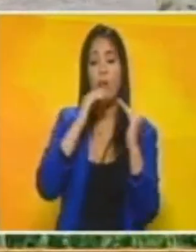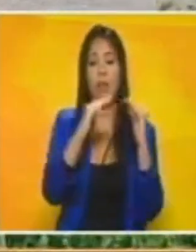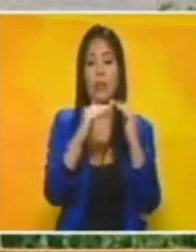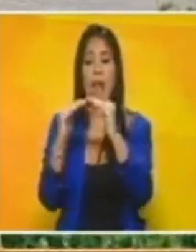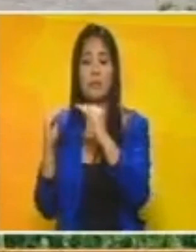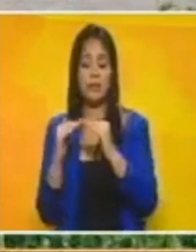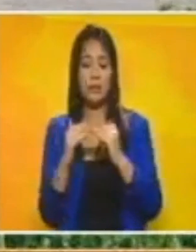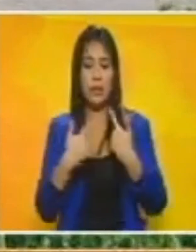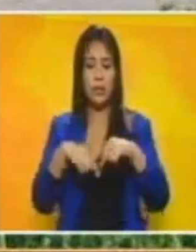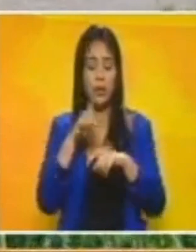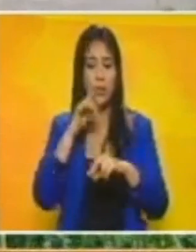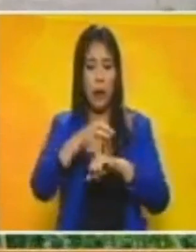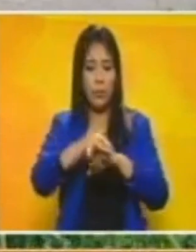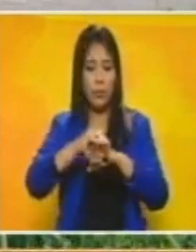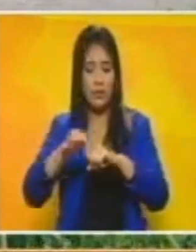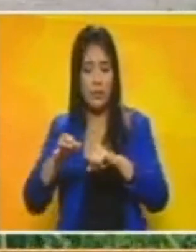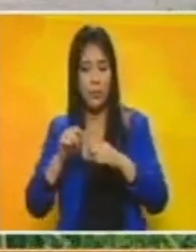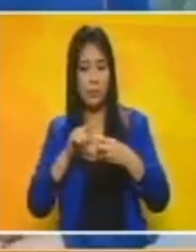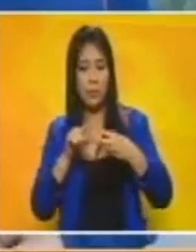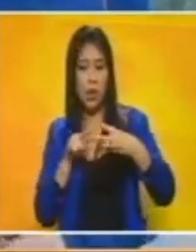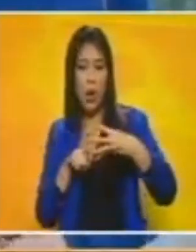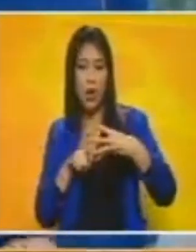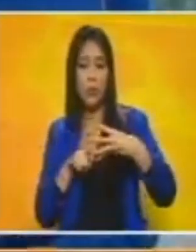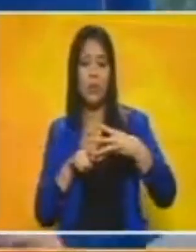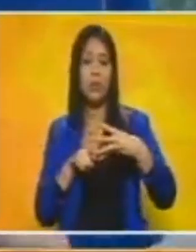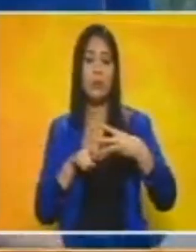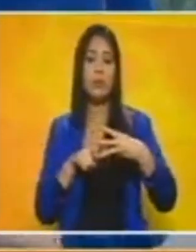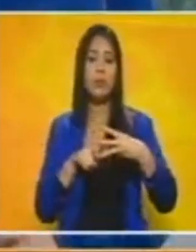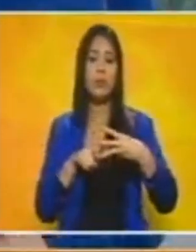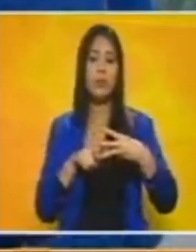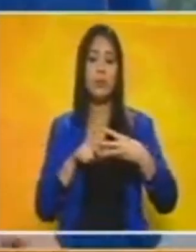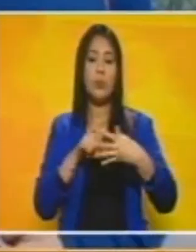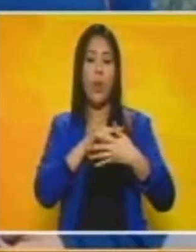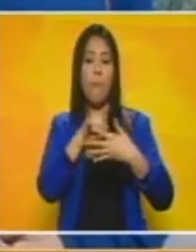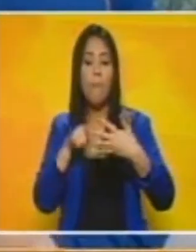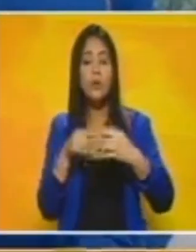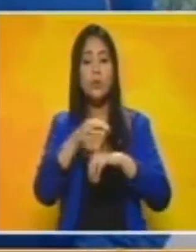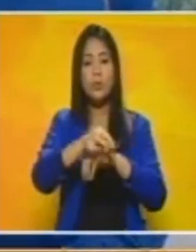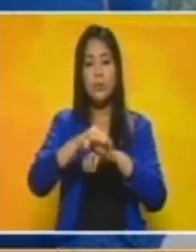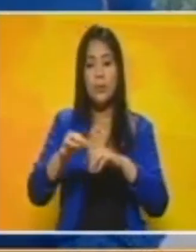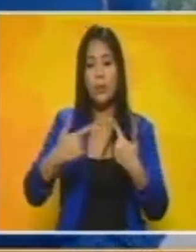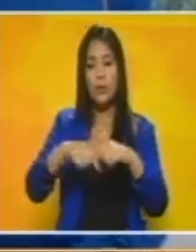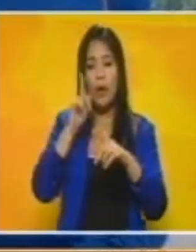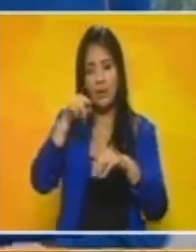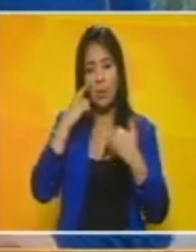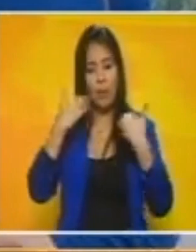Valle Hondo, La Medinera, la Colonia Agrícola, Barro Negro, entre otras.